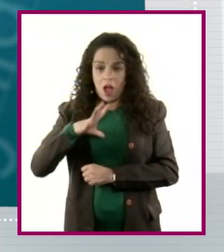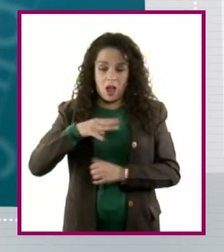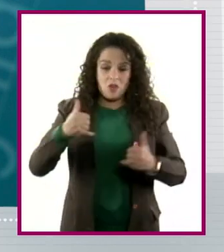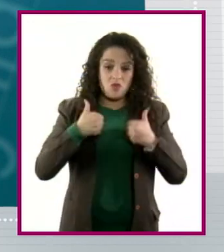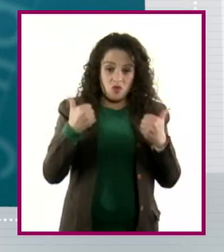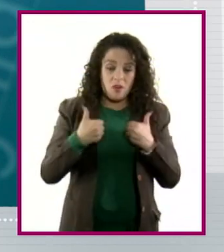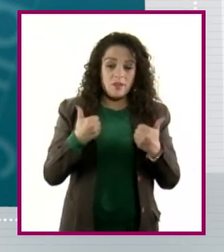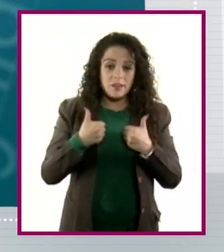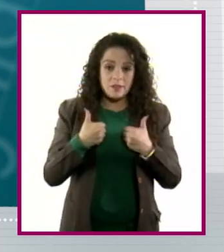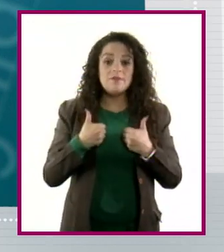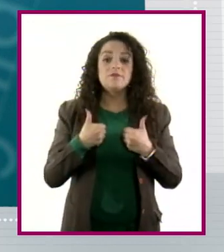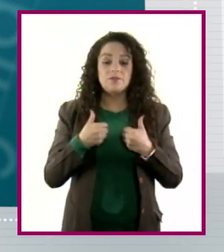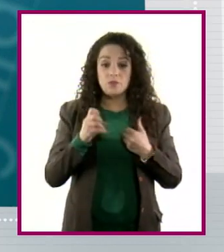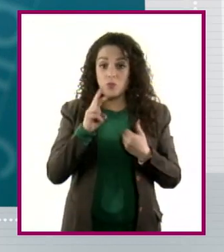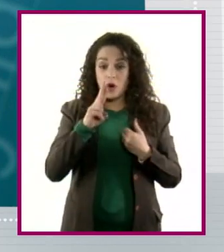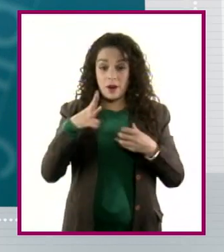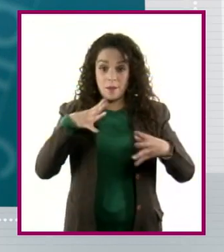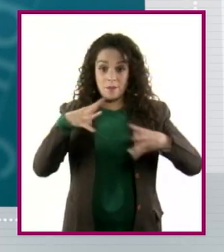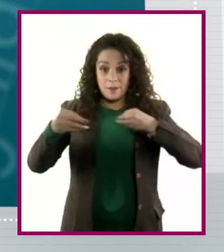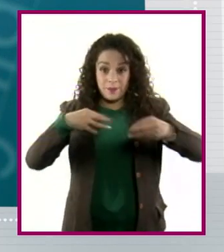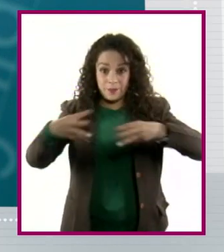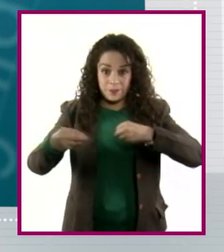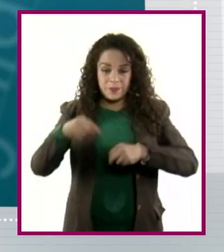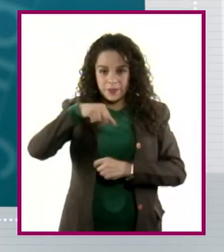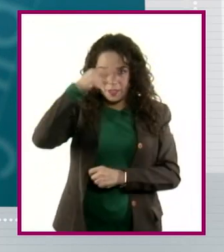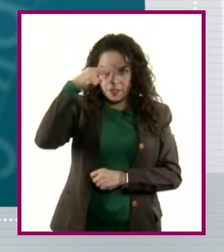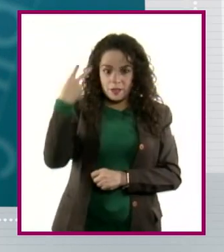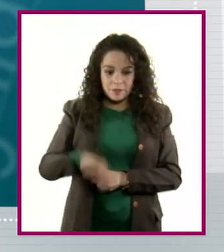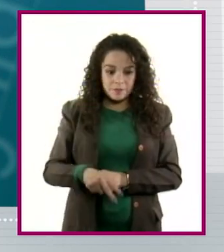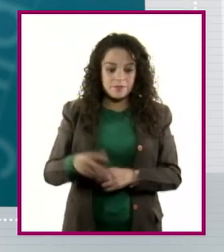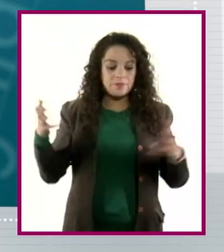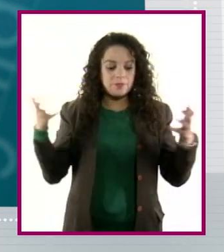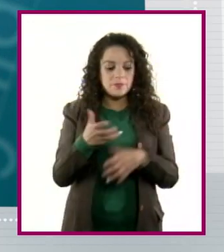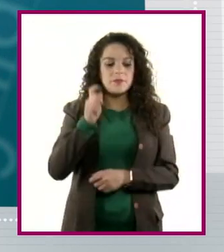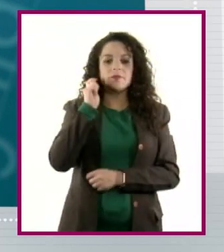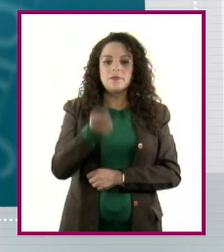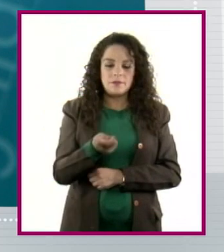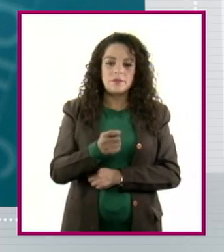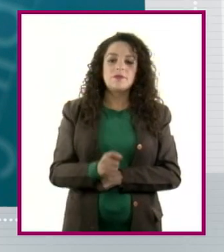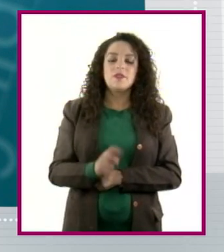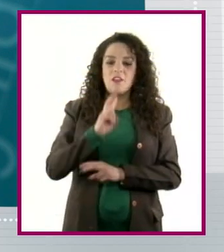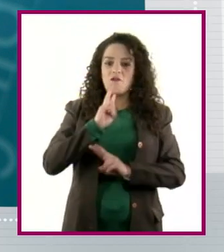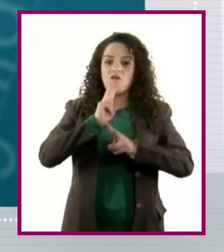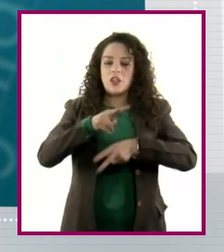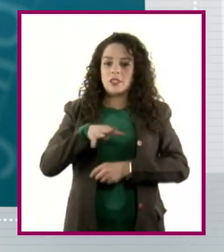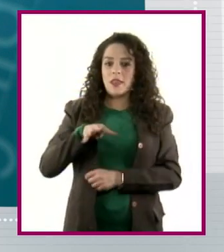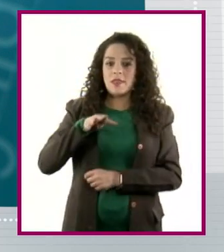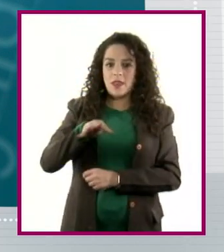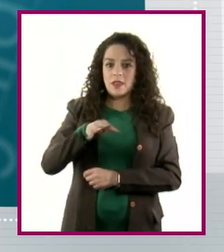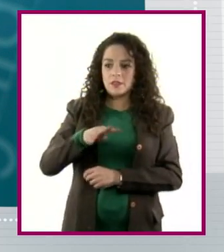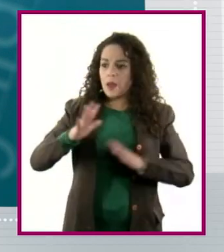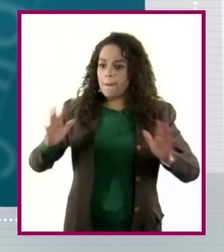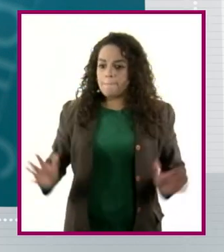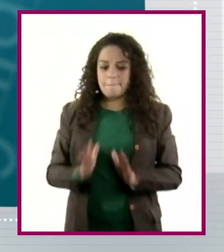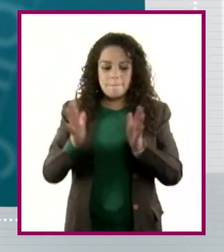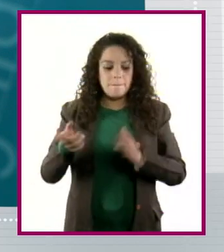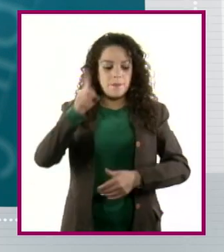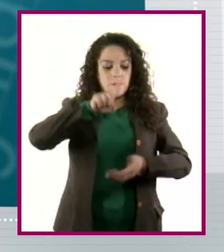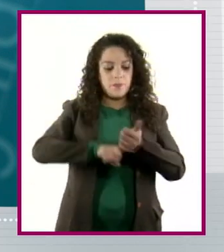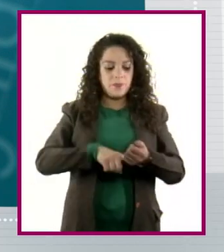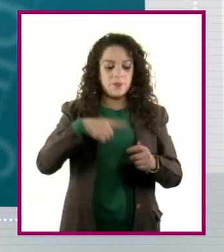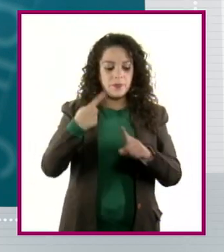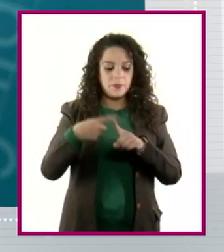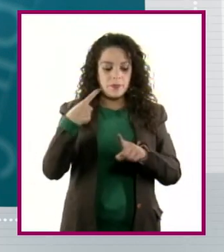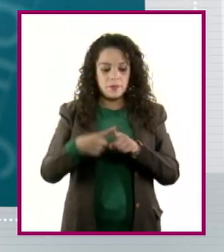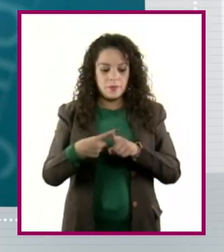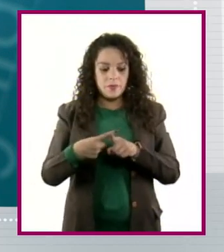adolescentes a causa de la pandemia, en México se creó Voces 19, una iniciativa impulsada por el Population Council en